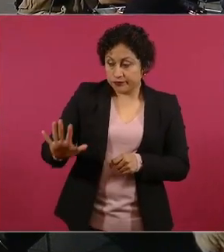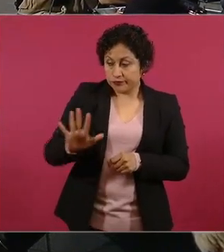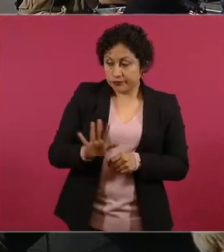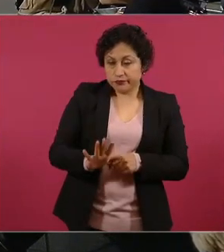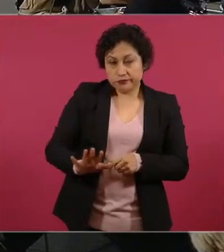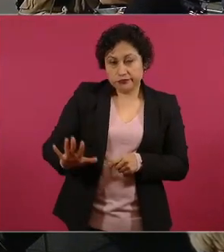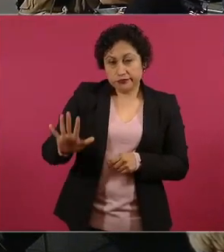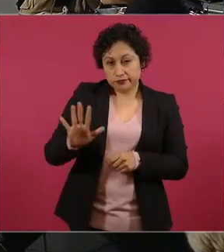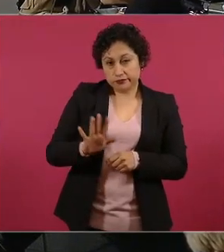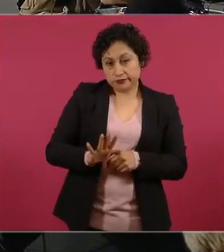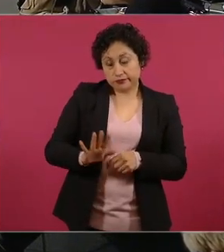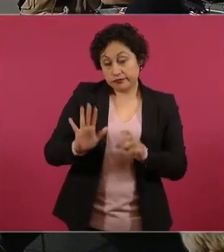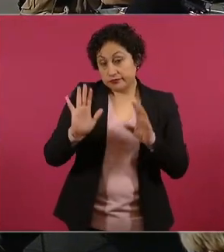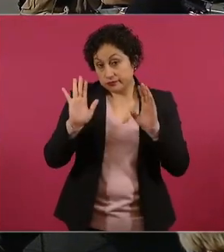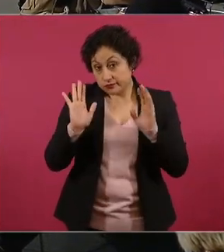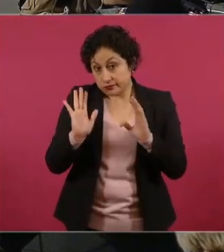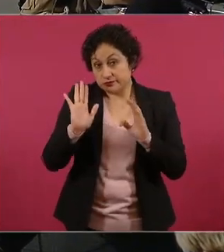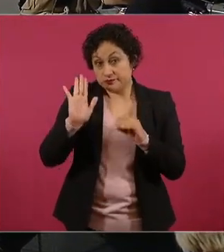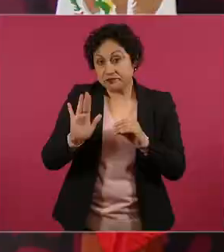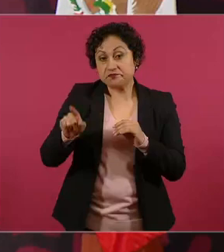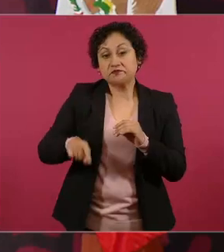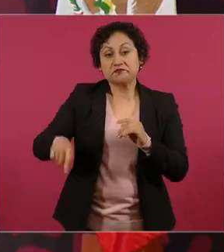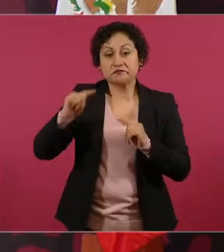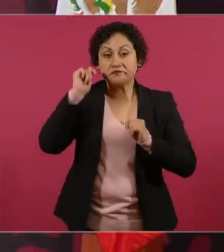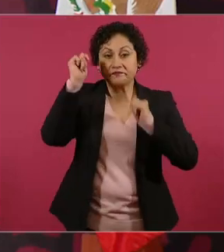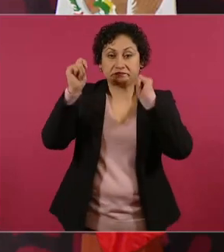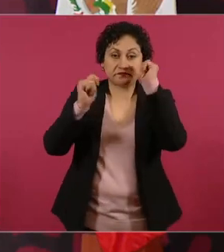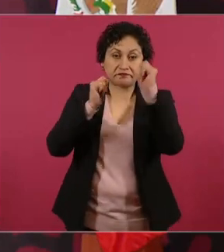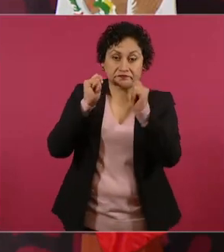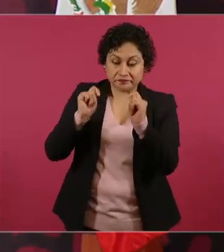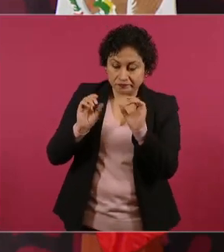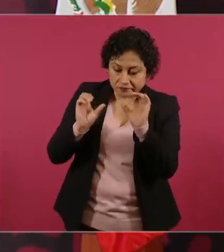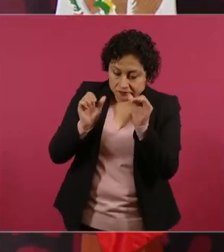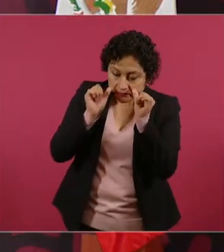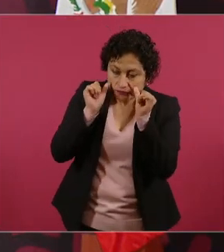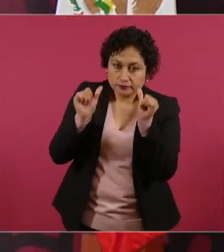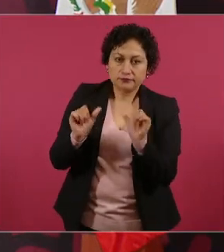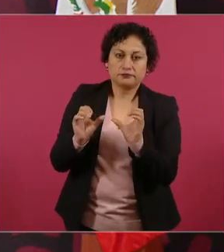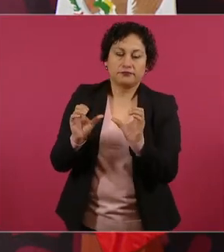sureste, pues solamente la zona turística.